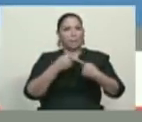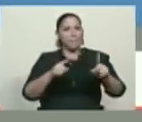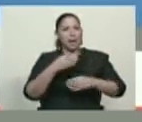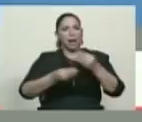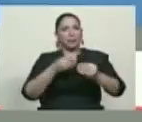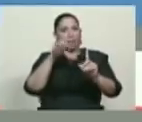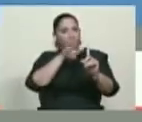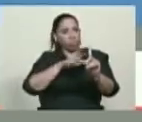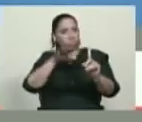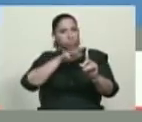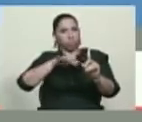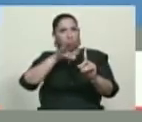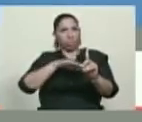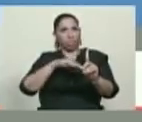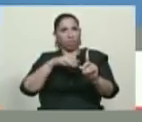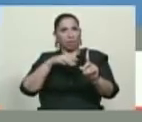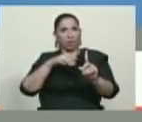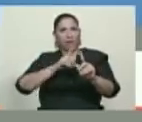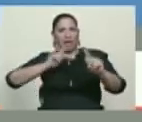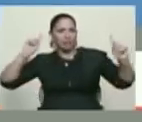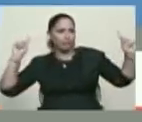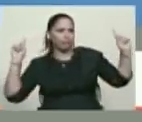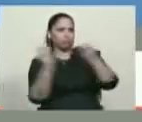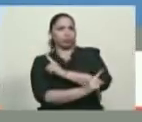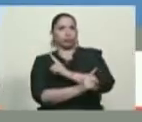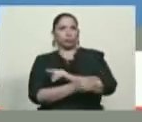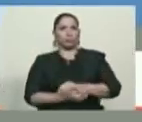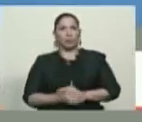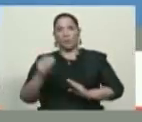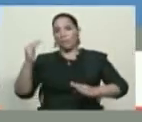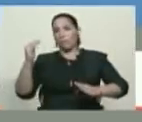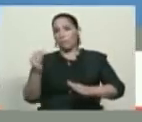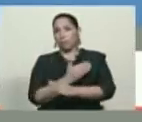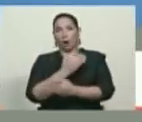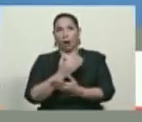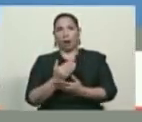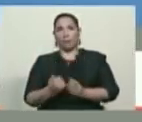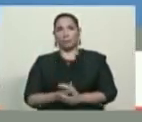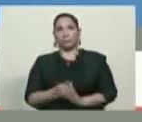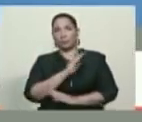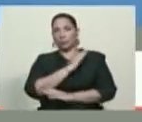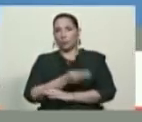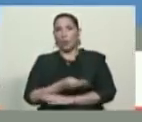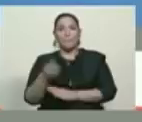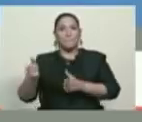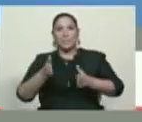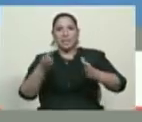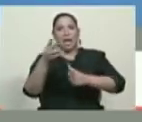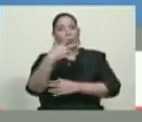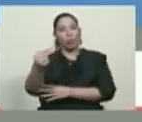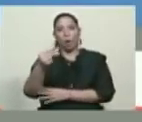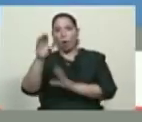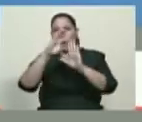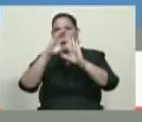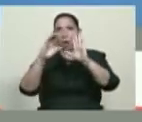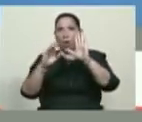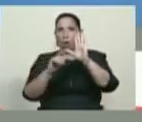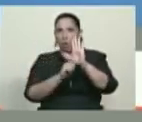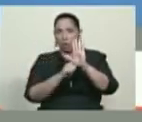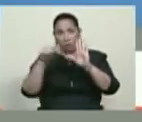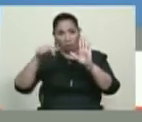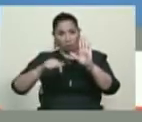ellos lo han dicho claramente, un cambio de régimen por la fuerza, por vías no constitucionales. Hoy